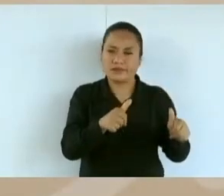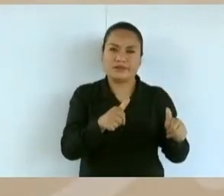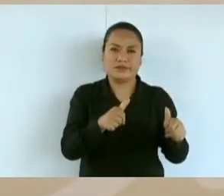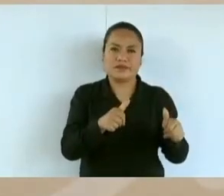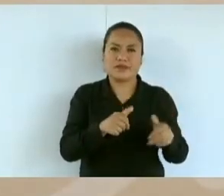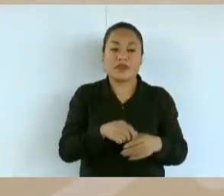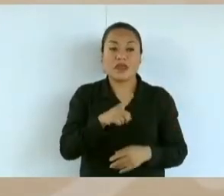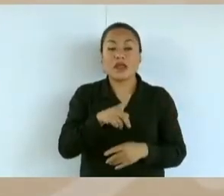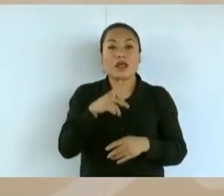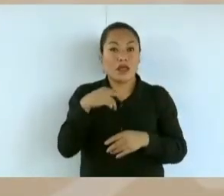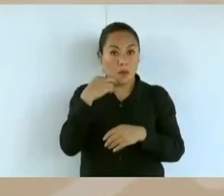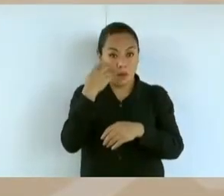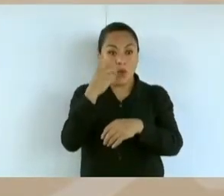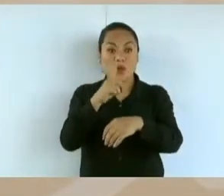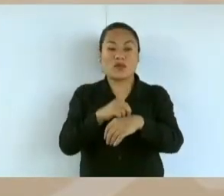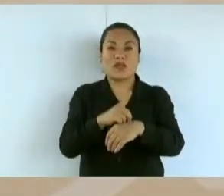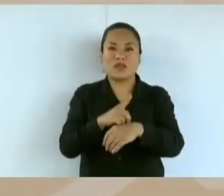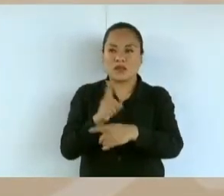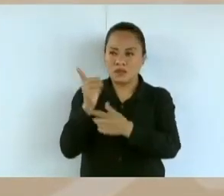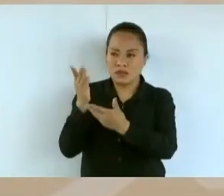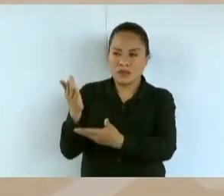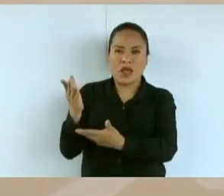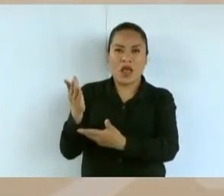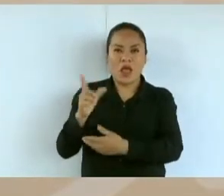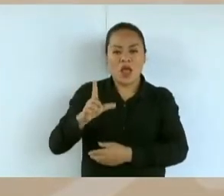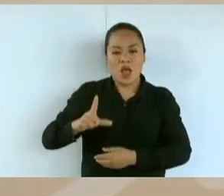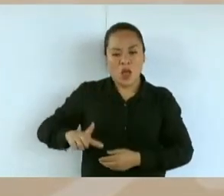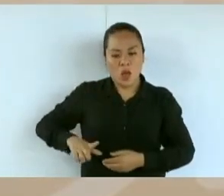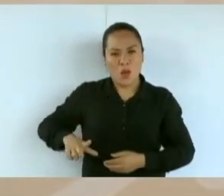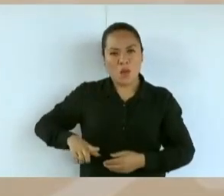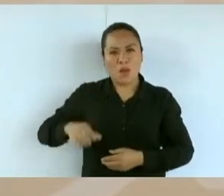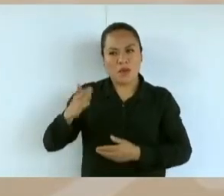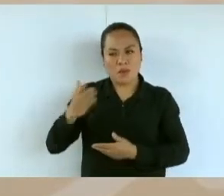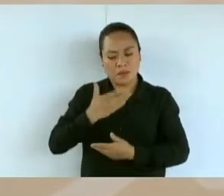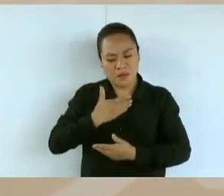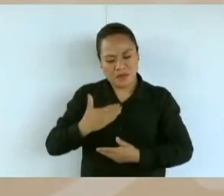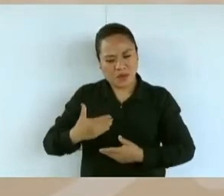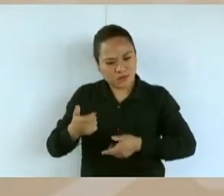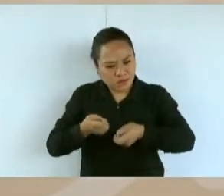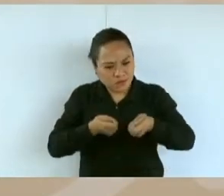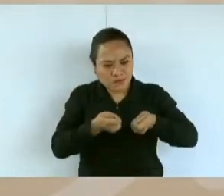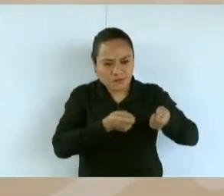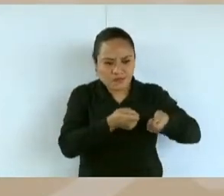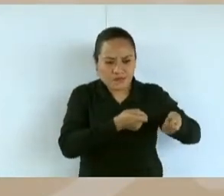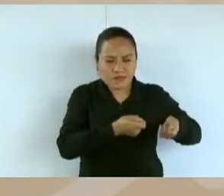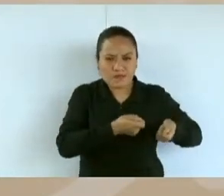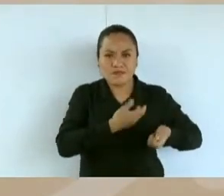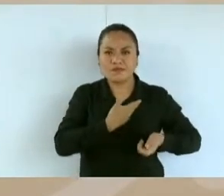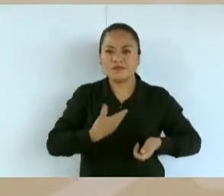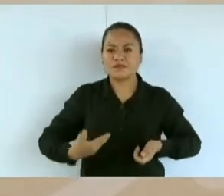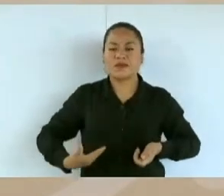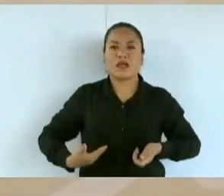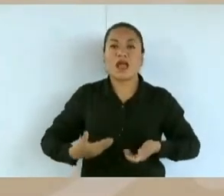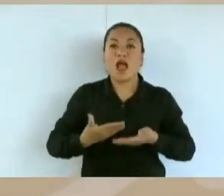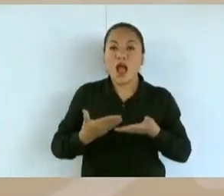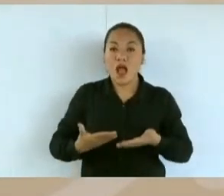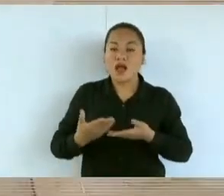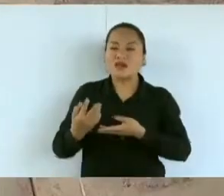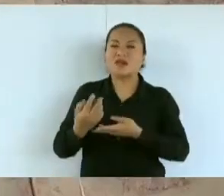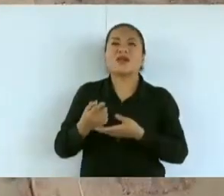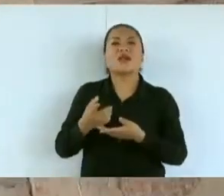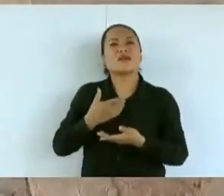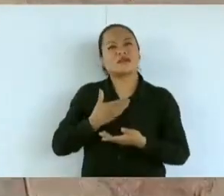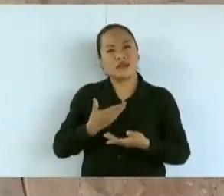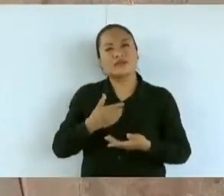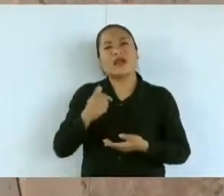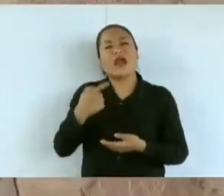La voluntad con la que usted gobierna nuestro país, señor presidente, nos ha devuelto